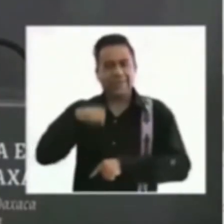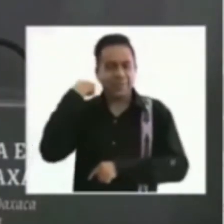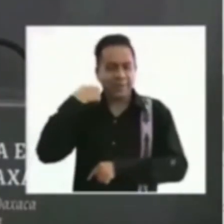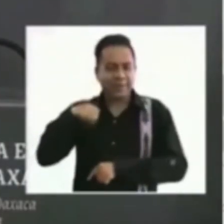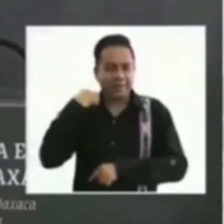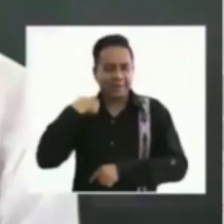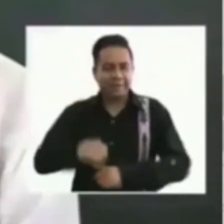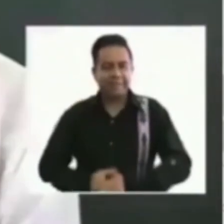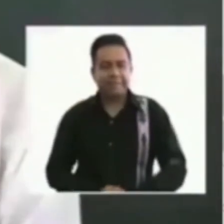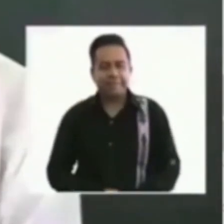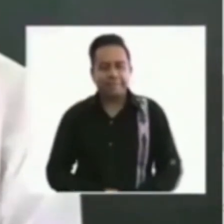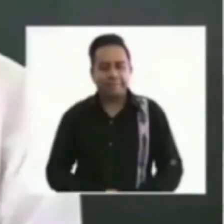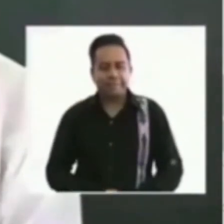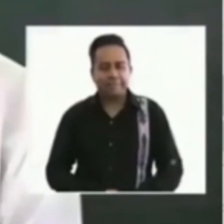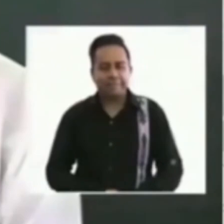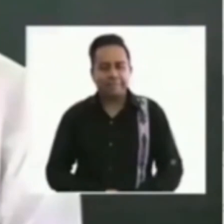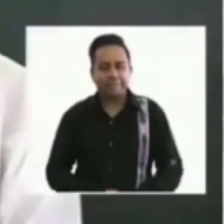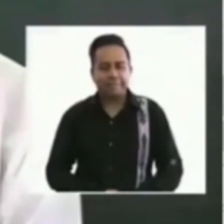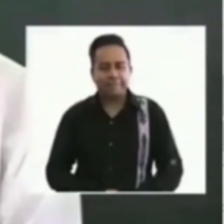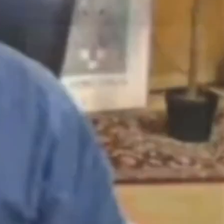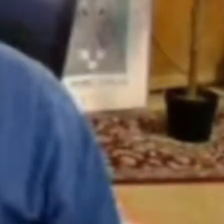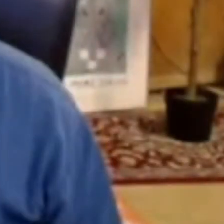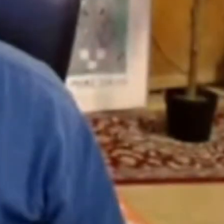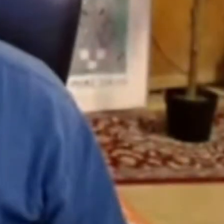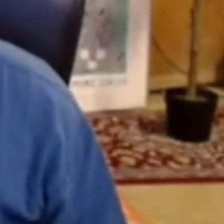Bien, le digo, esto fue parte de la gira, pero